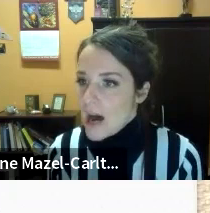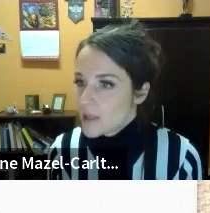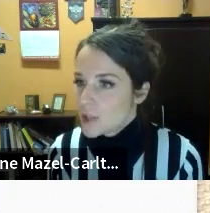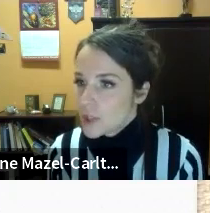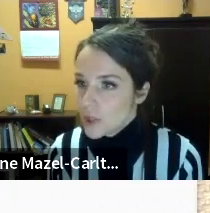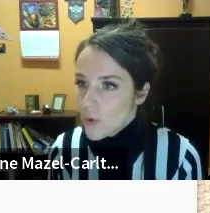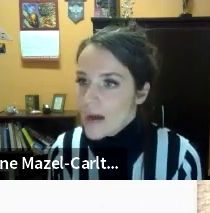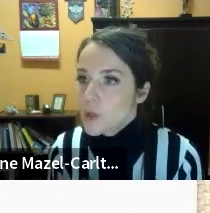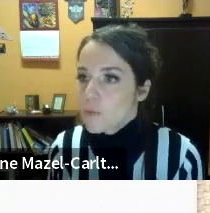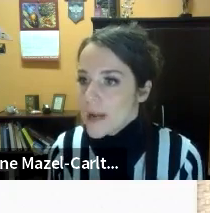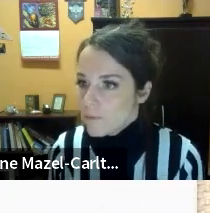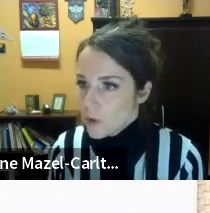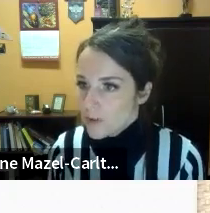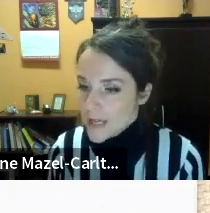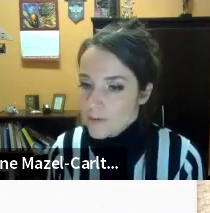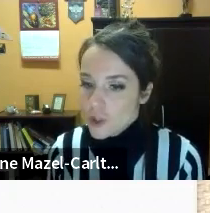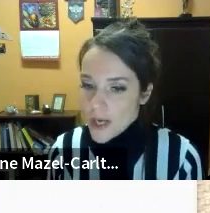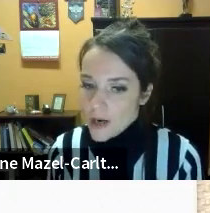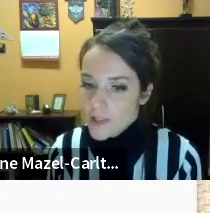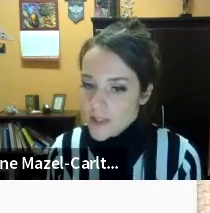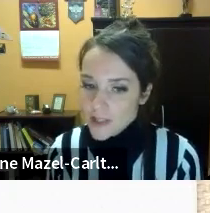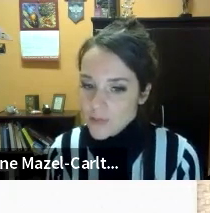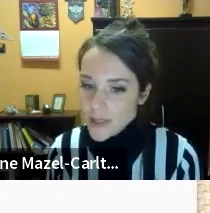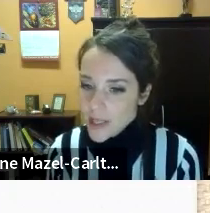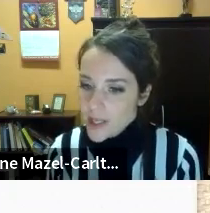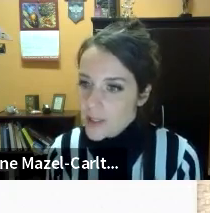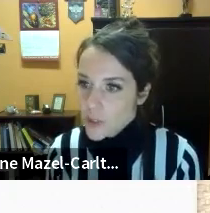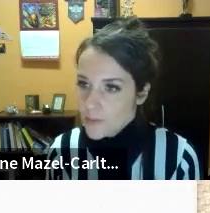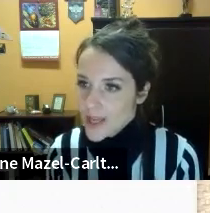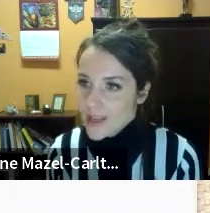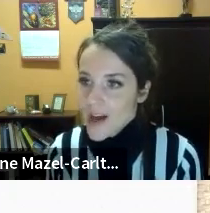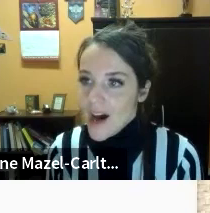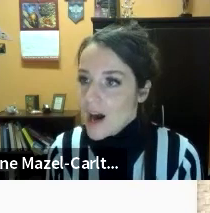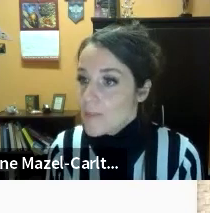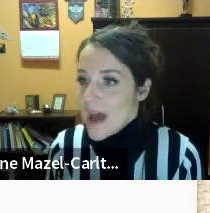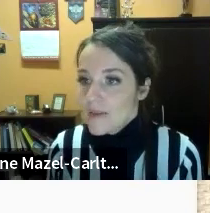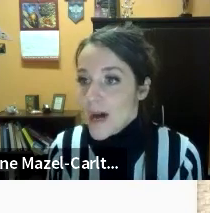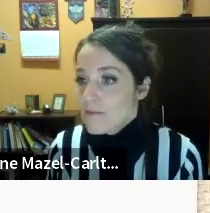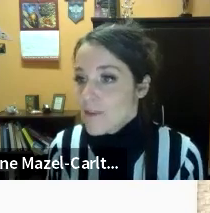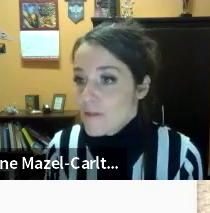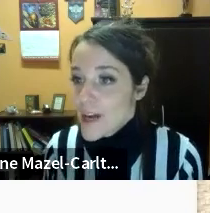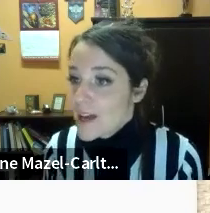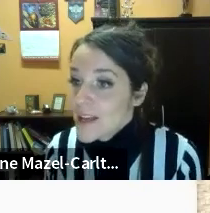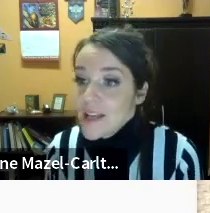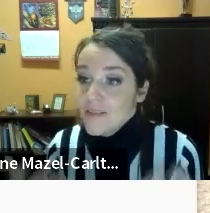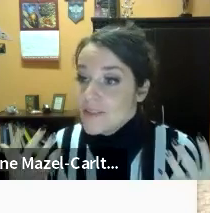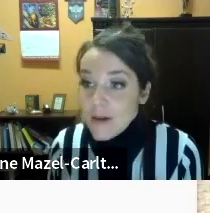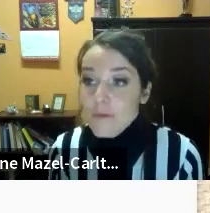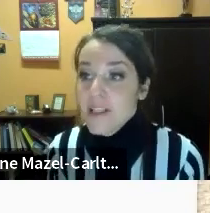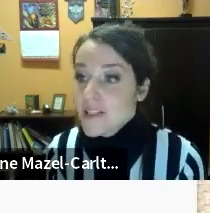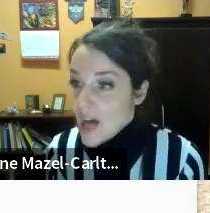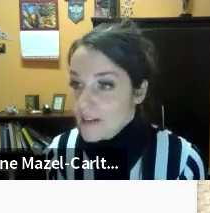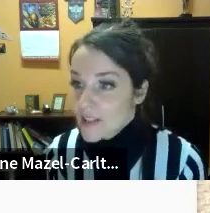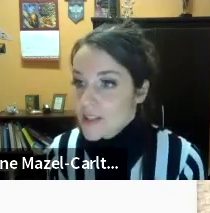Yo sé que te sientes de esta manera. Qué pena que te sientes así. Eso suena muy difícil. Tiene sentido que